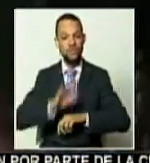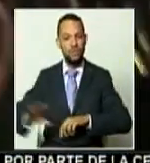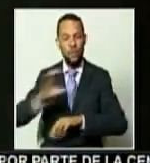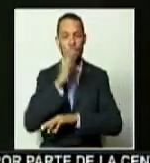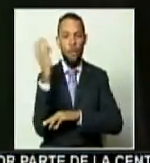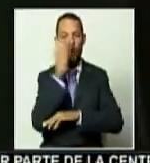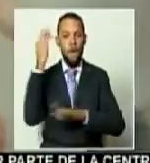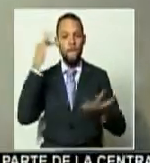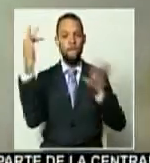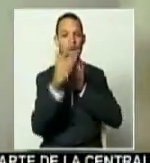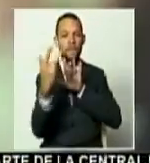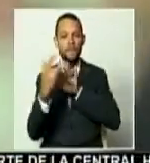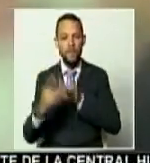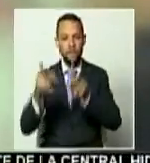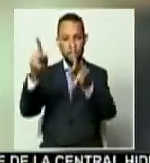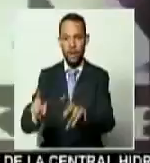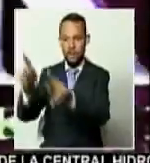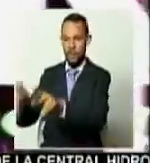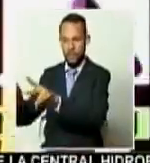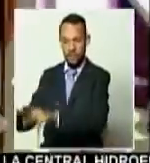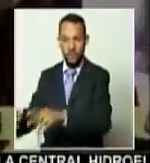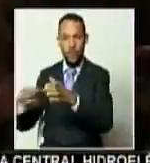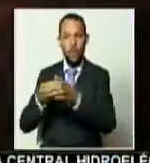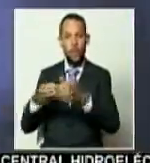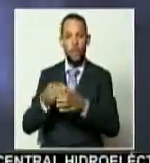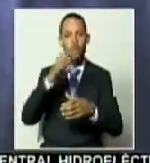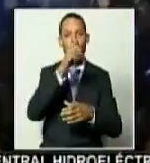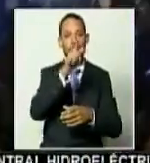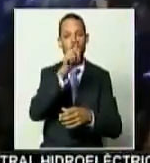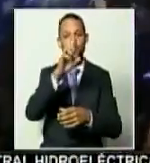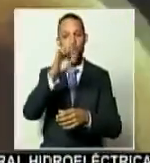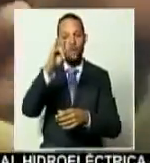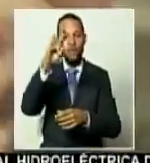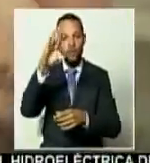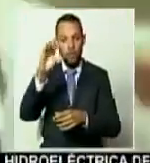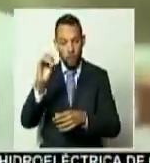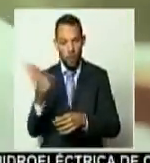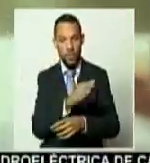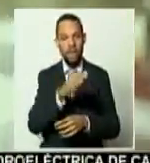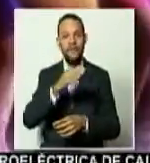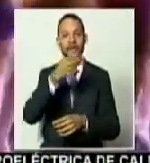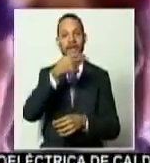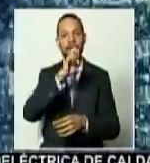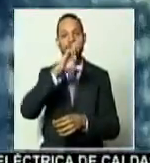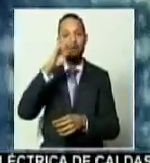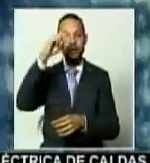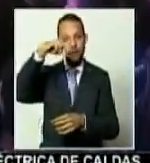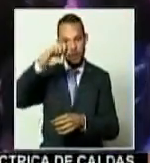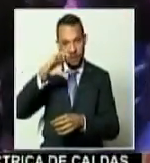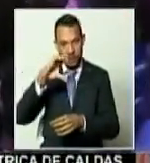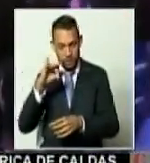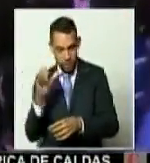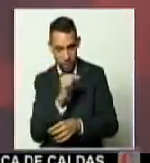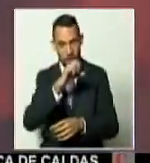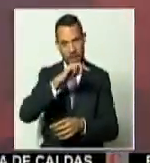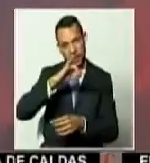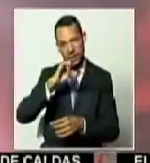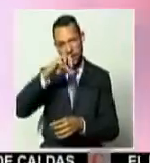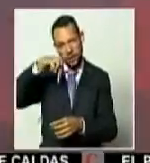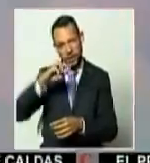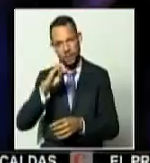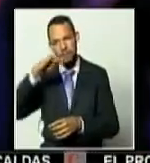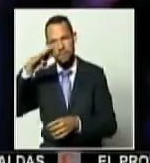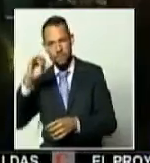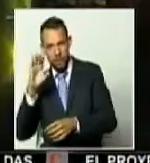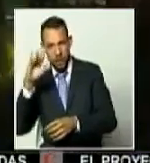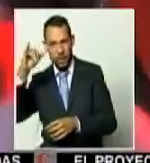Con artistas tan importantes como Fruco y sus Tesos y Herencia de Timbiquí. Aunque la lista de éxitos es demasiado grande, la